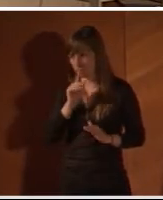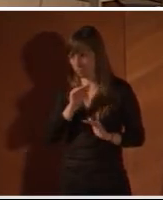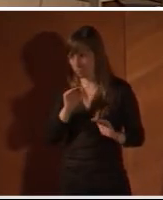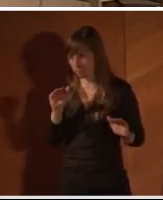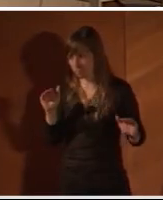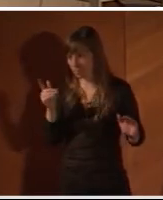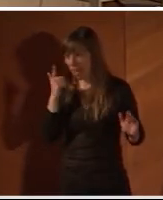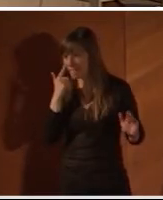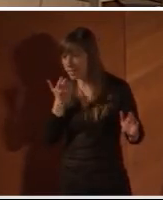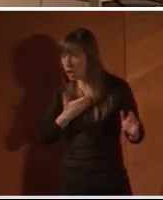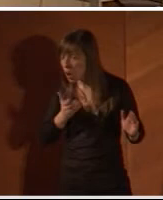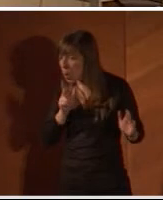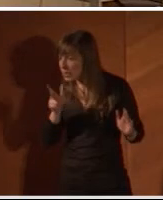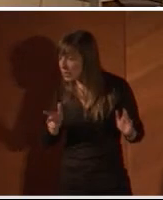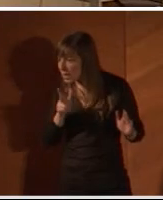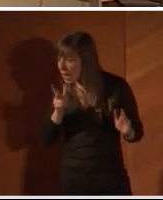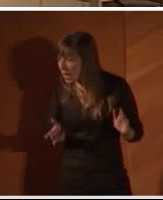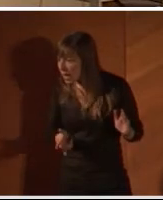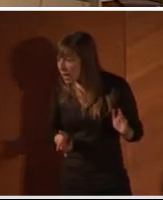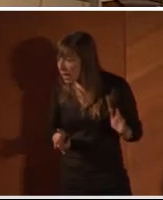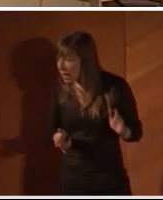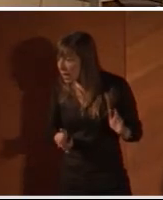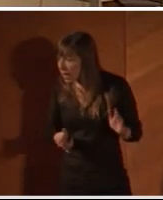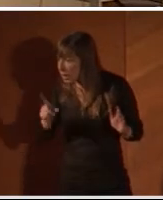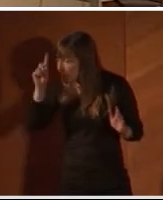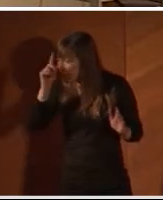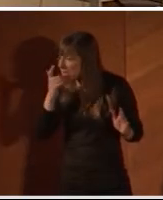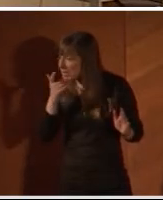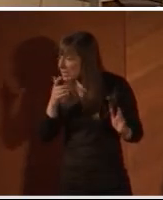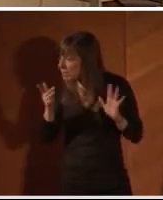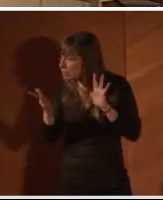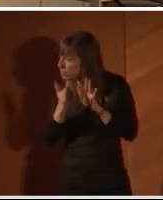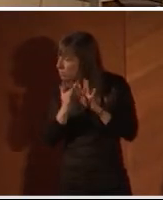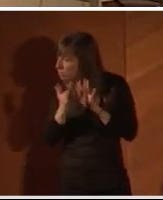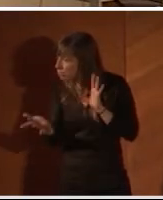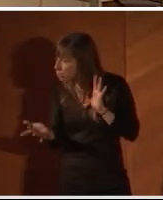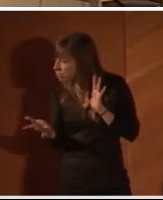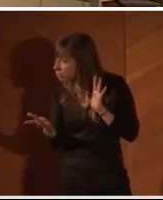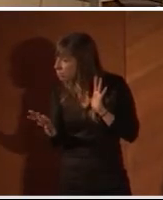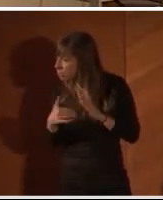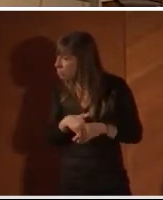Vamos con Huesca. No sé si tenemos conexión.